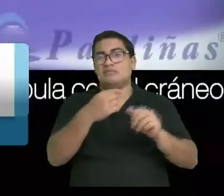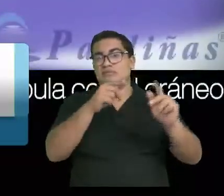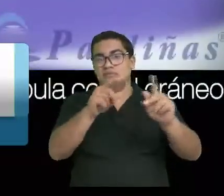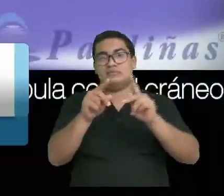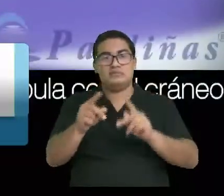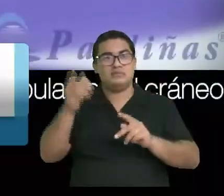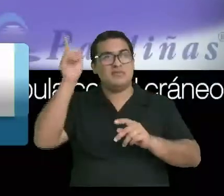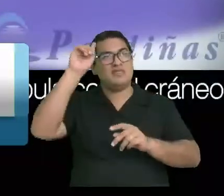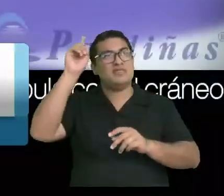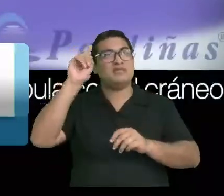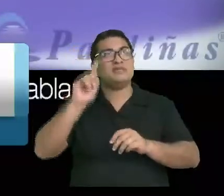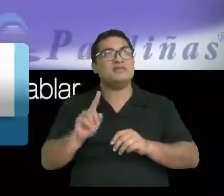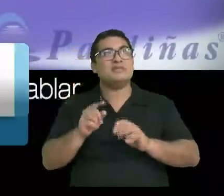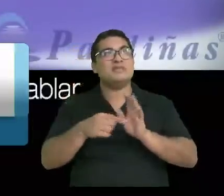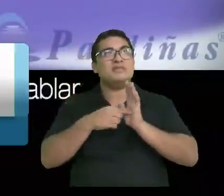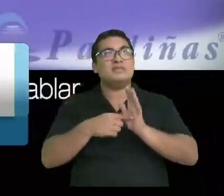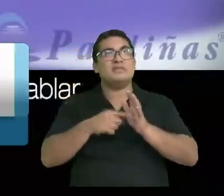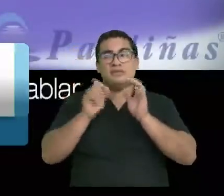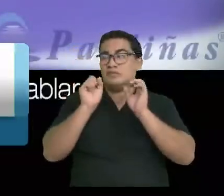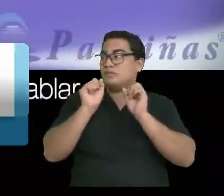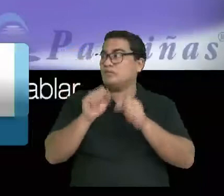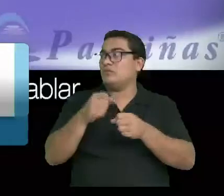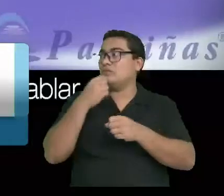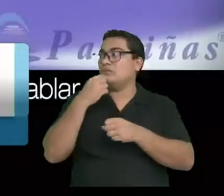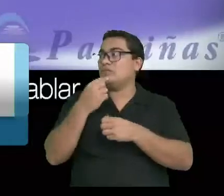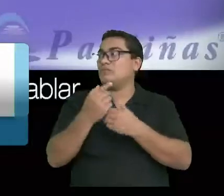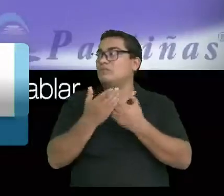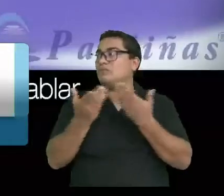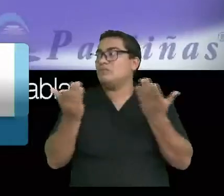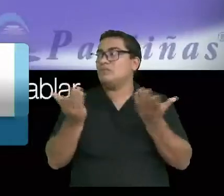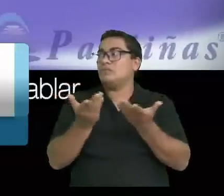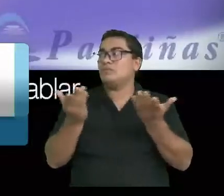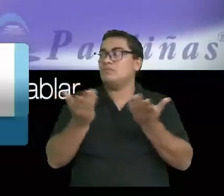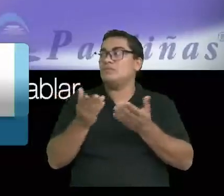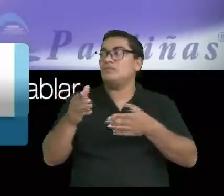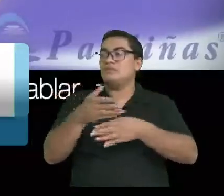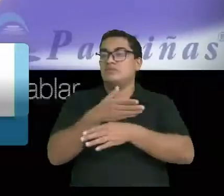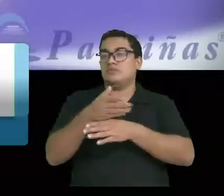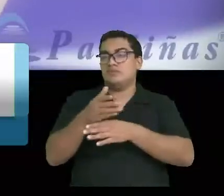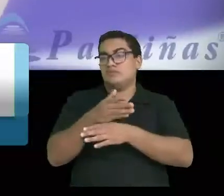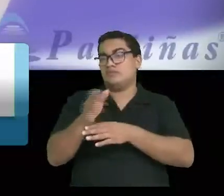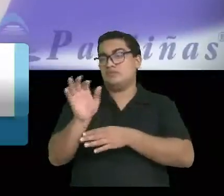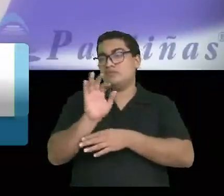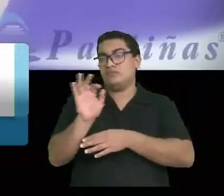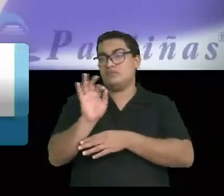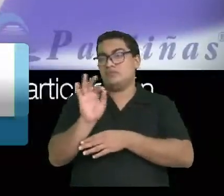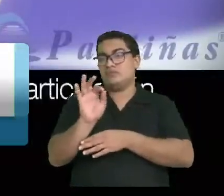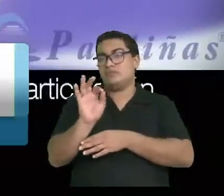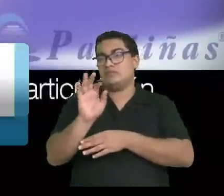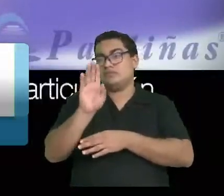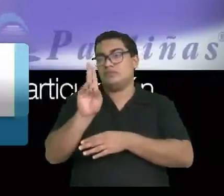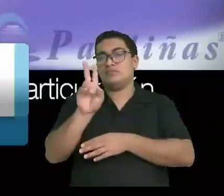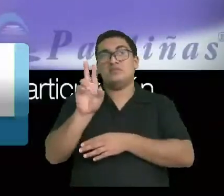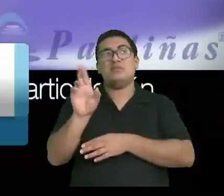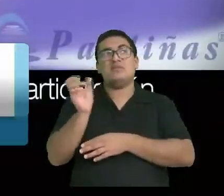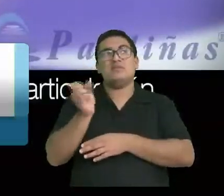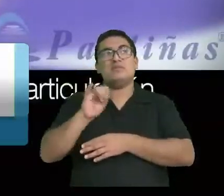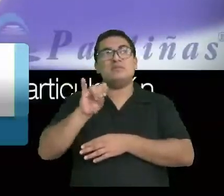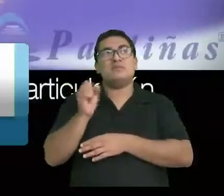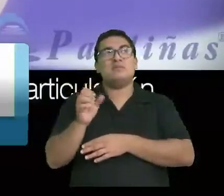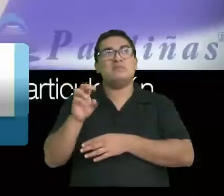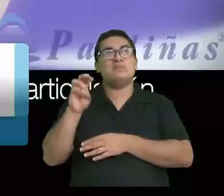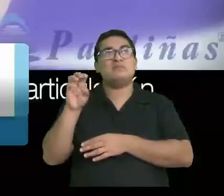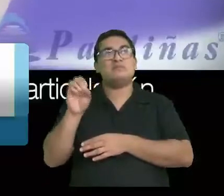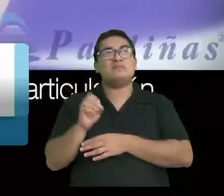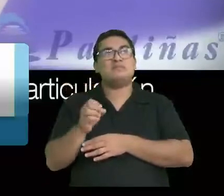percata, puede ser mezclado, ¿verdad?, de ambos tipos de bruxismo, sea el excéntrico y